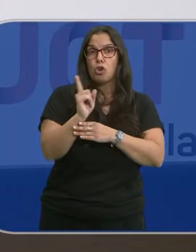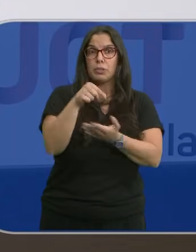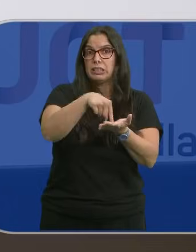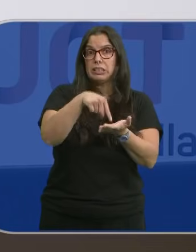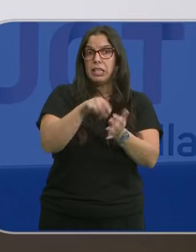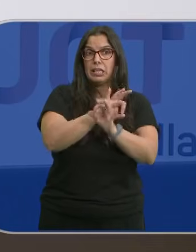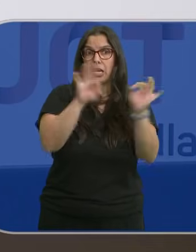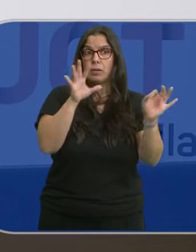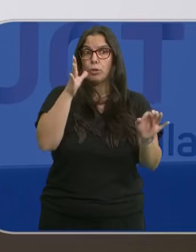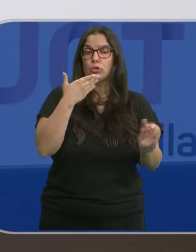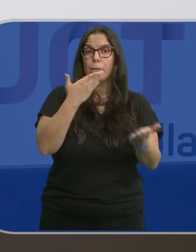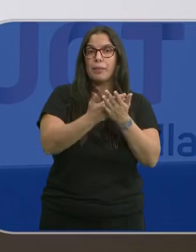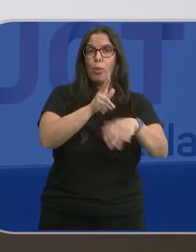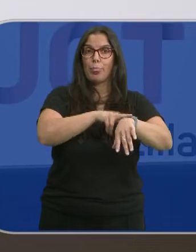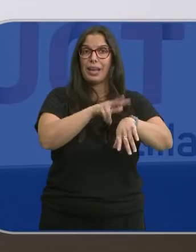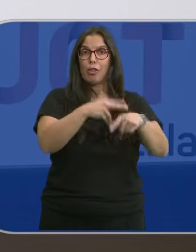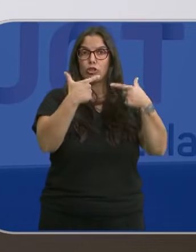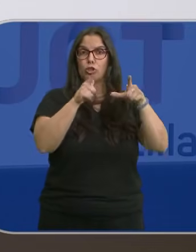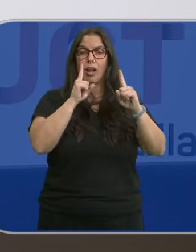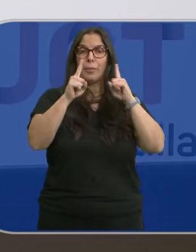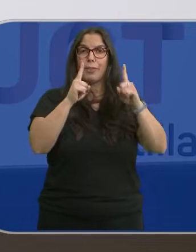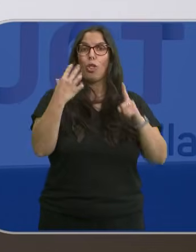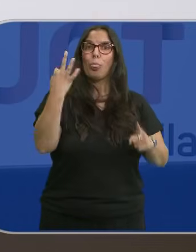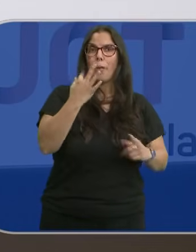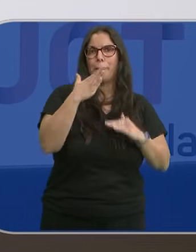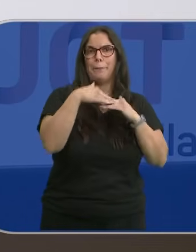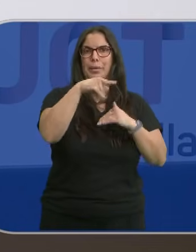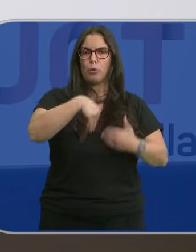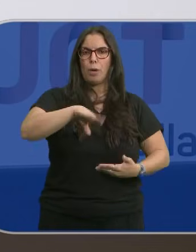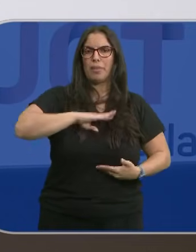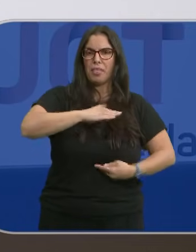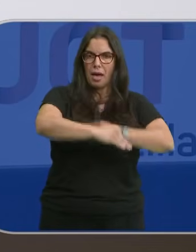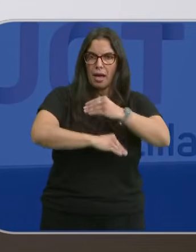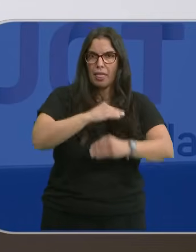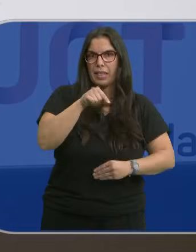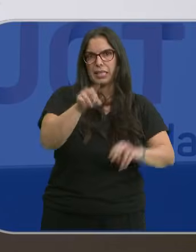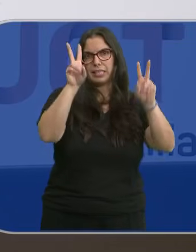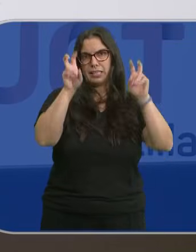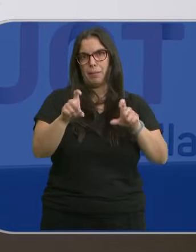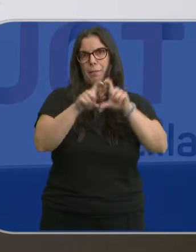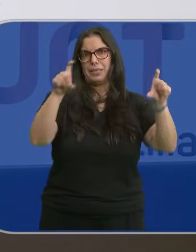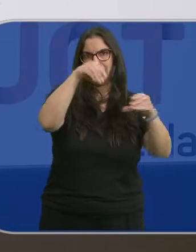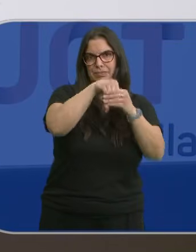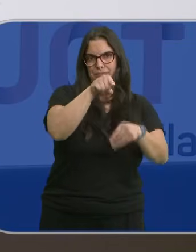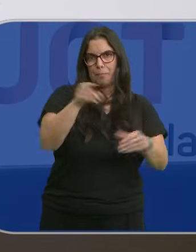demandamos la figura del delegado sectorial de prevención que tenga capacidad de actuación en este tipo de